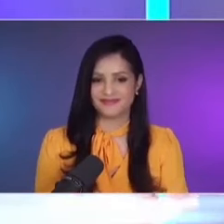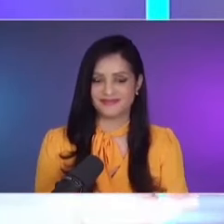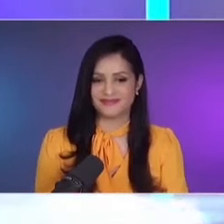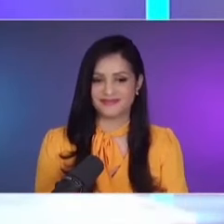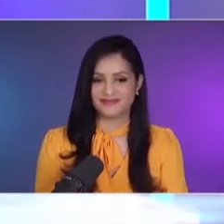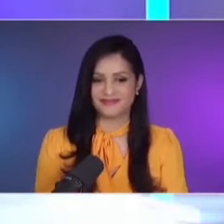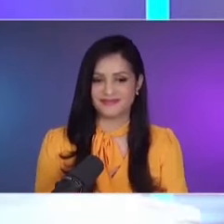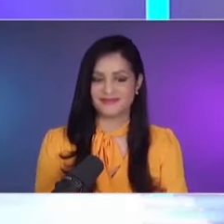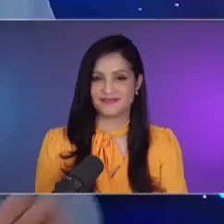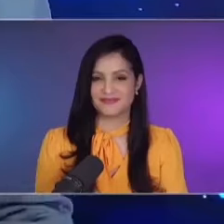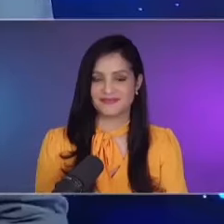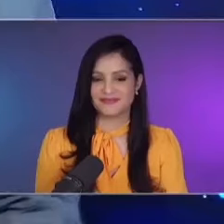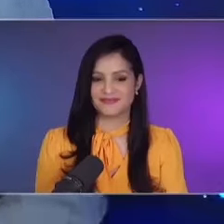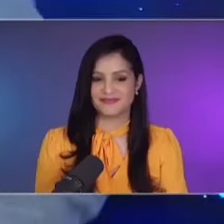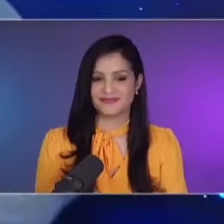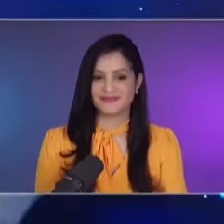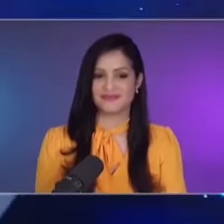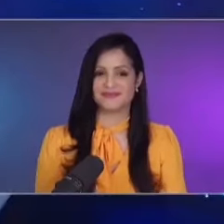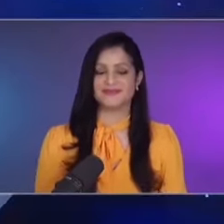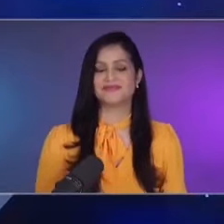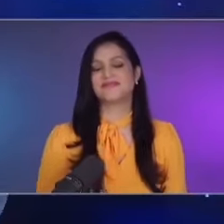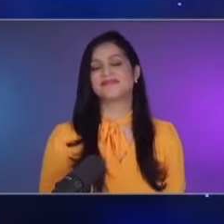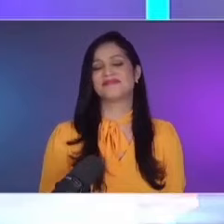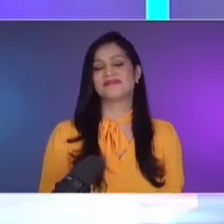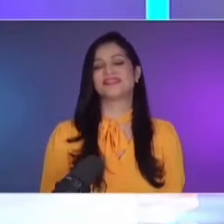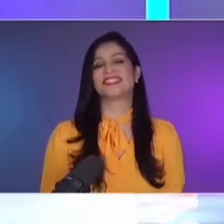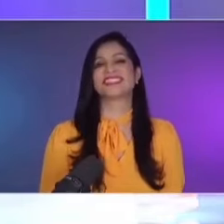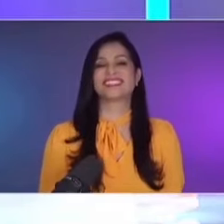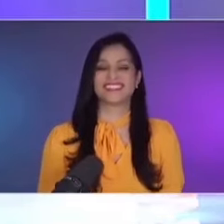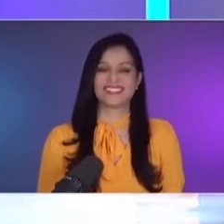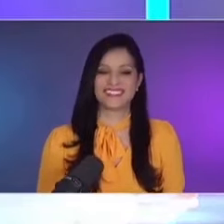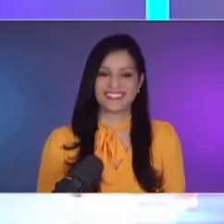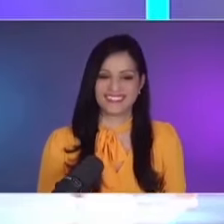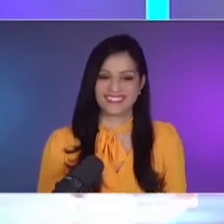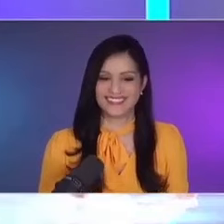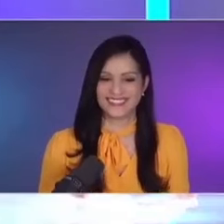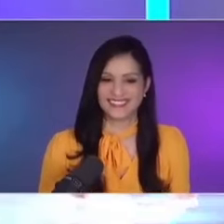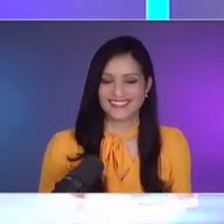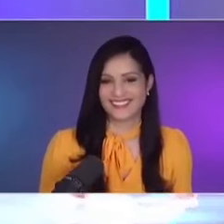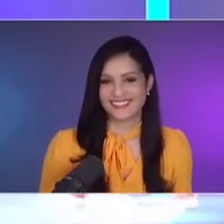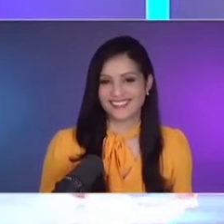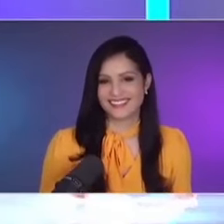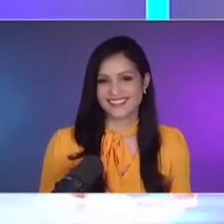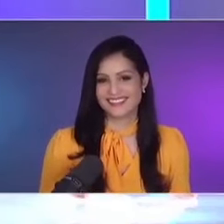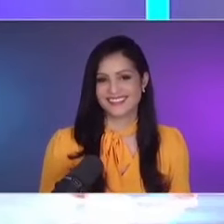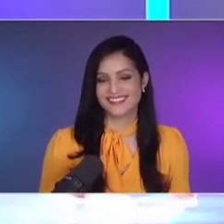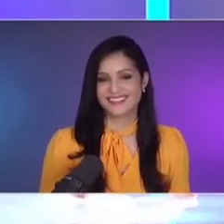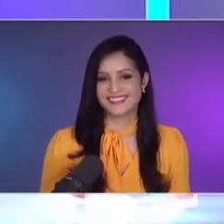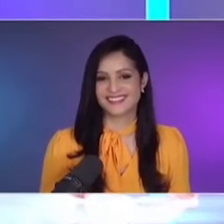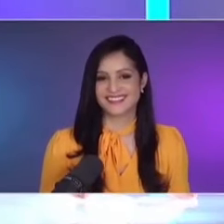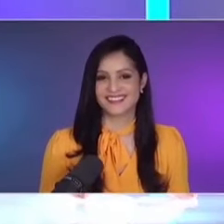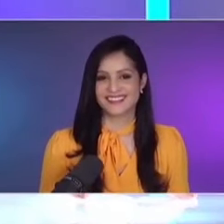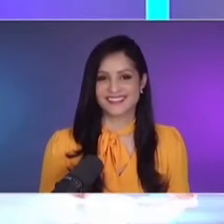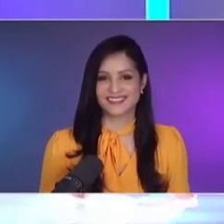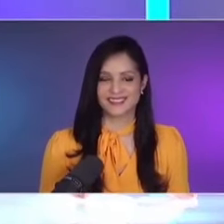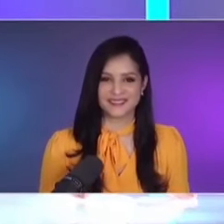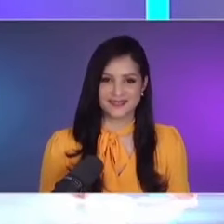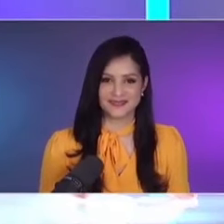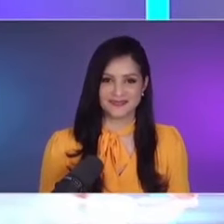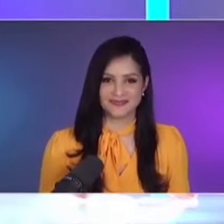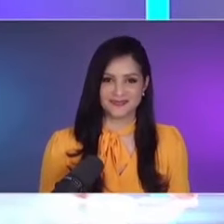necesariamente la ley de mecenazgo exactamente ley de mecenazgo es nuestro hashtag ley